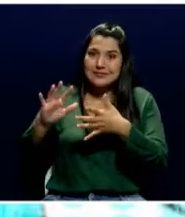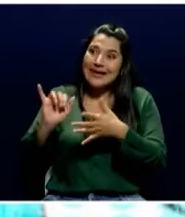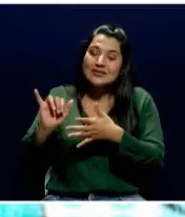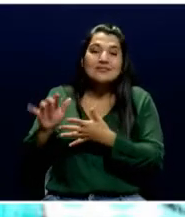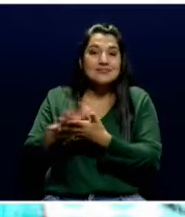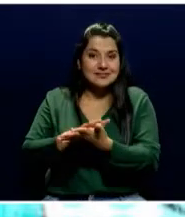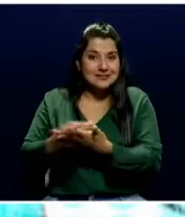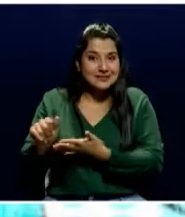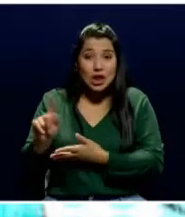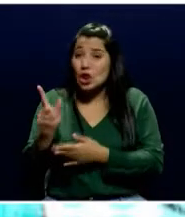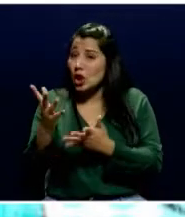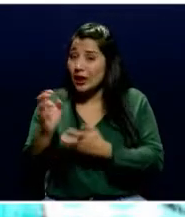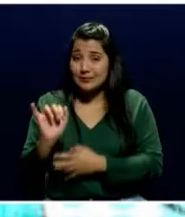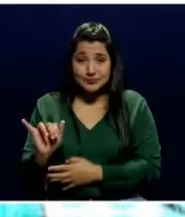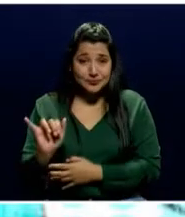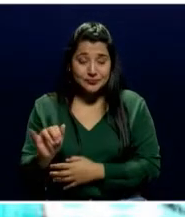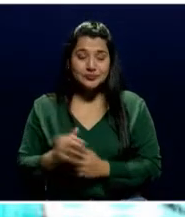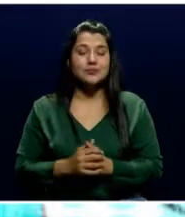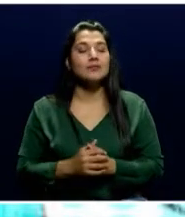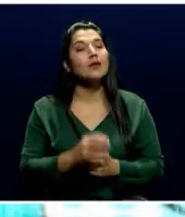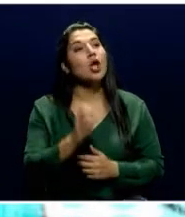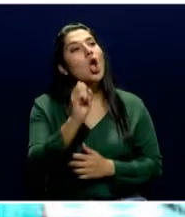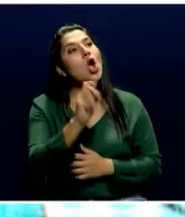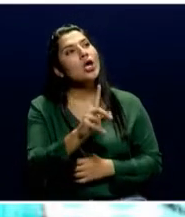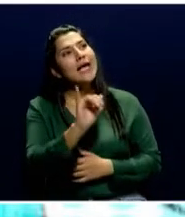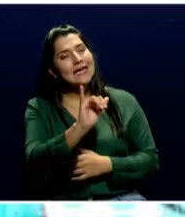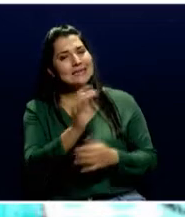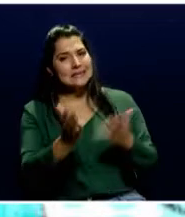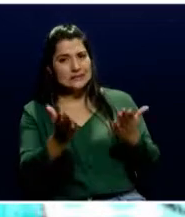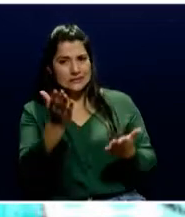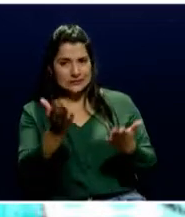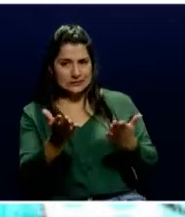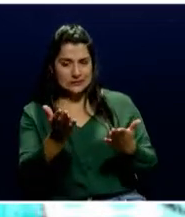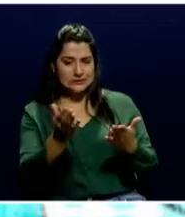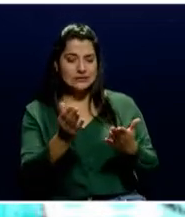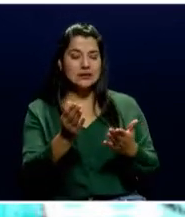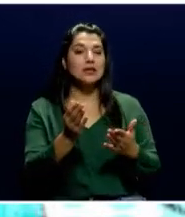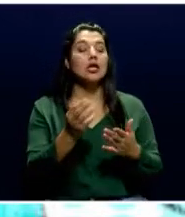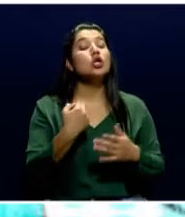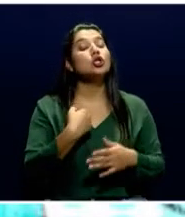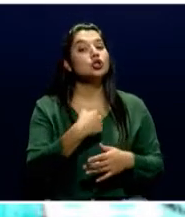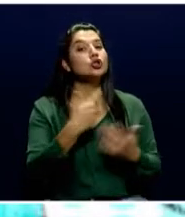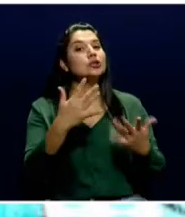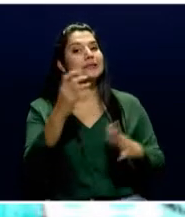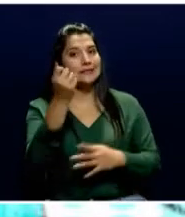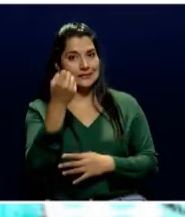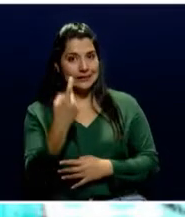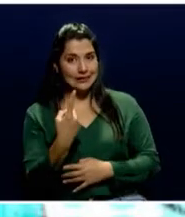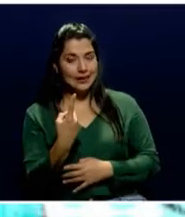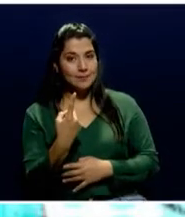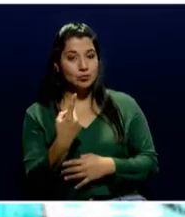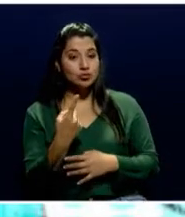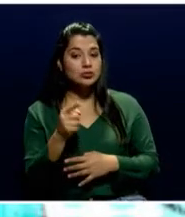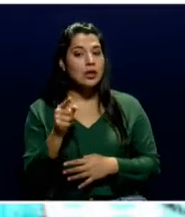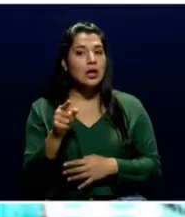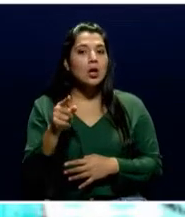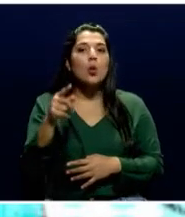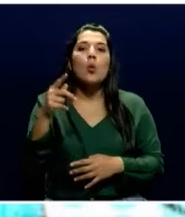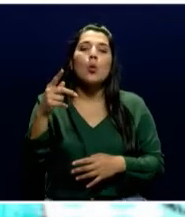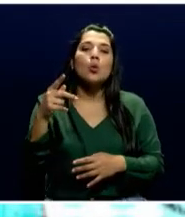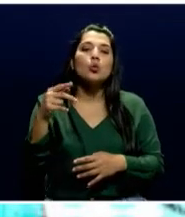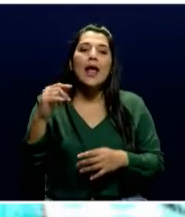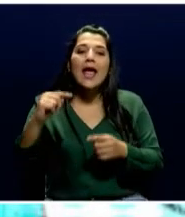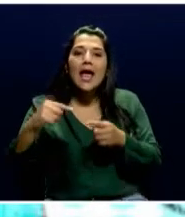Alexander, además de este balance entre la percepción, estamos claros de que este es un enemigo